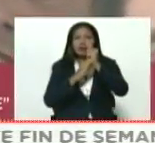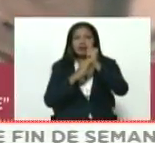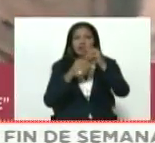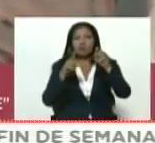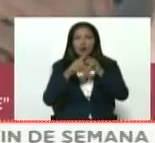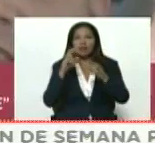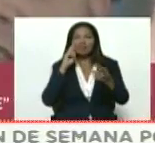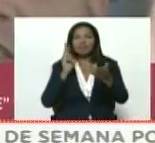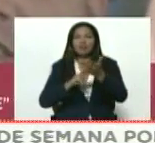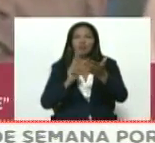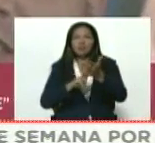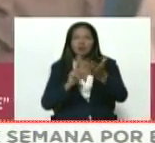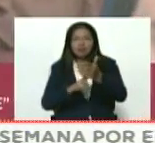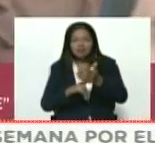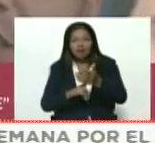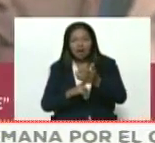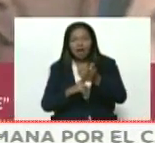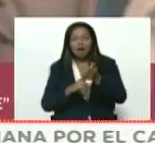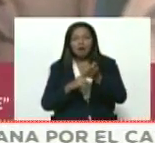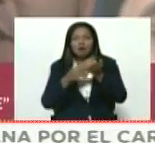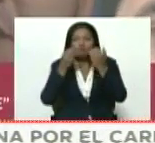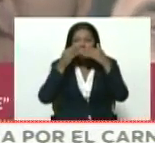lideresas verdaderamente populares,